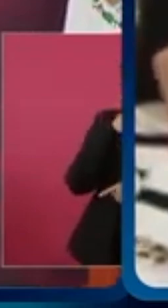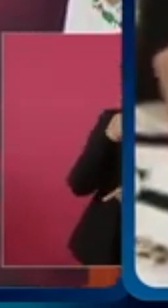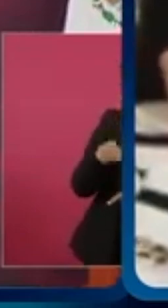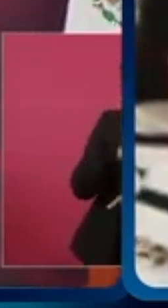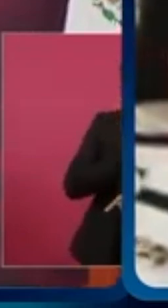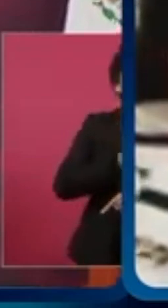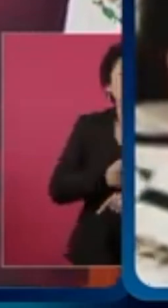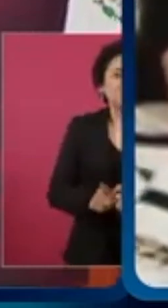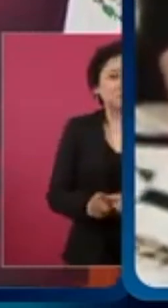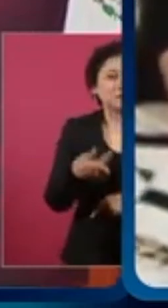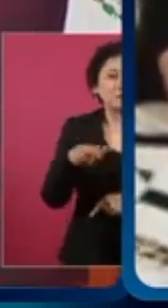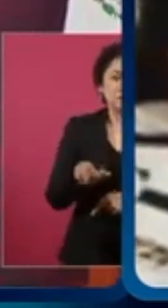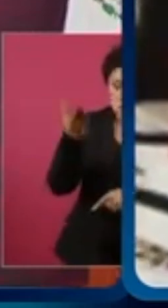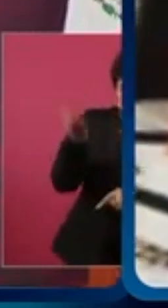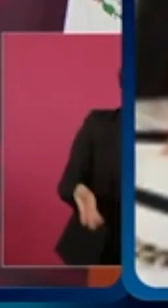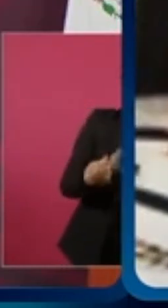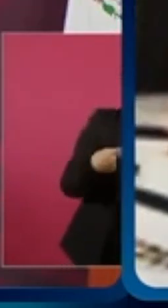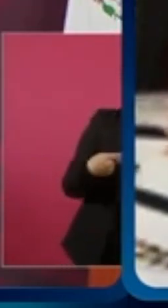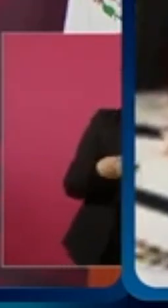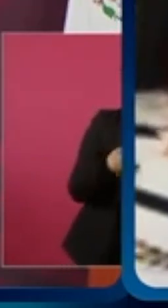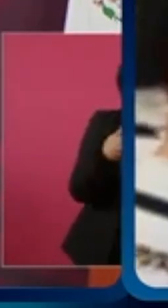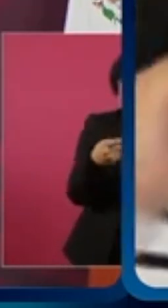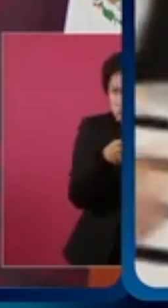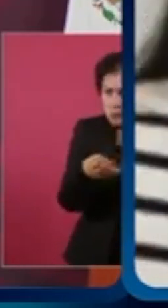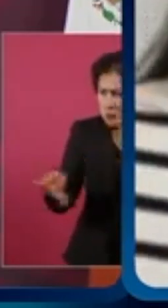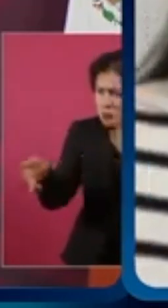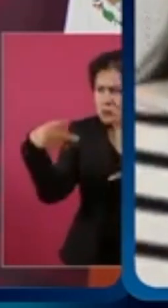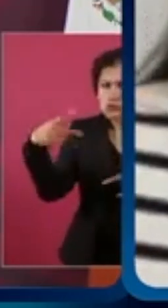pero sí me gusta el candidato.